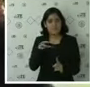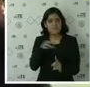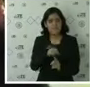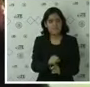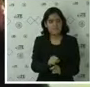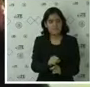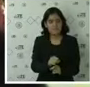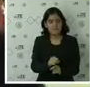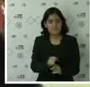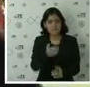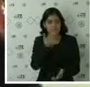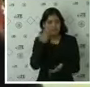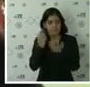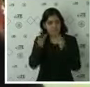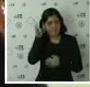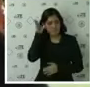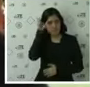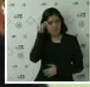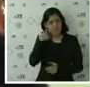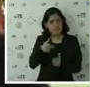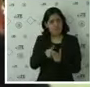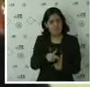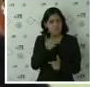podría ponerse